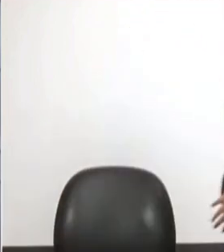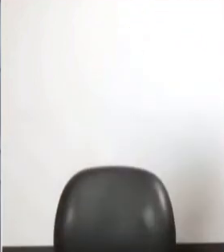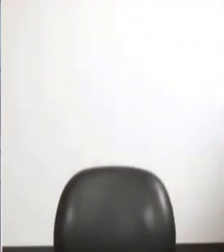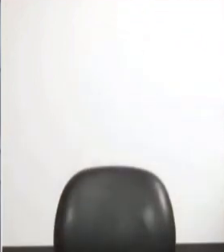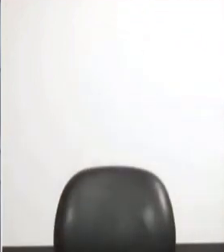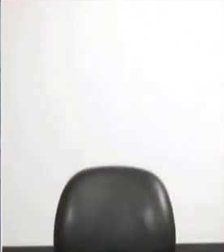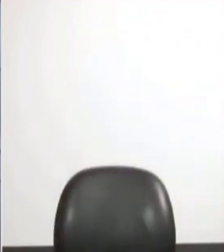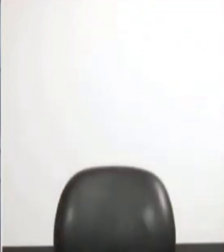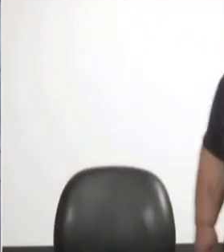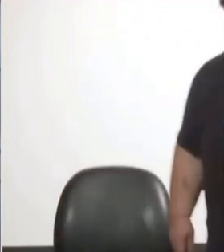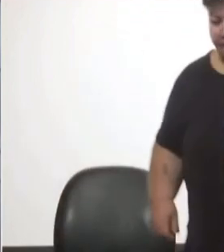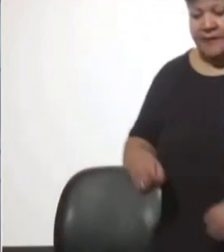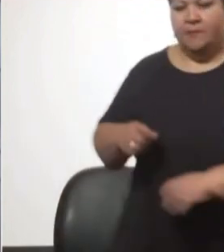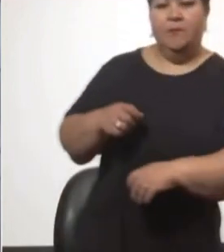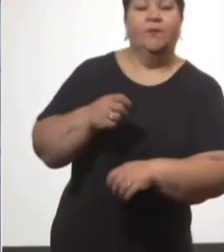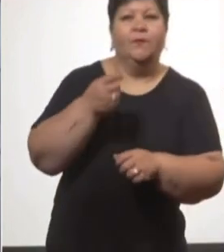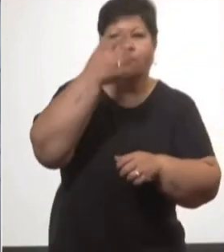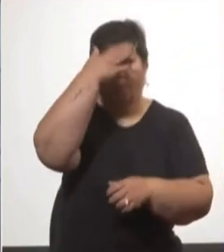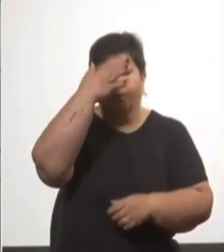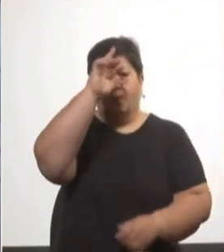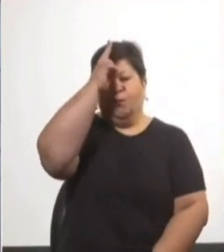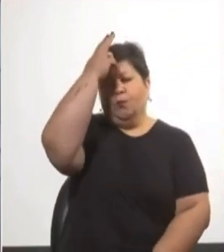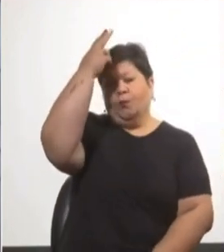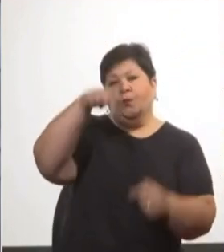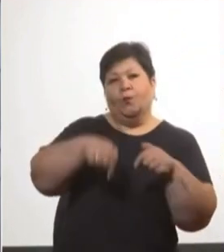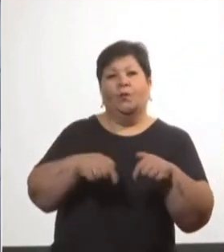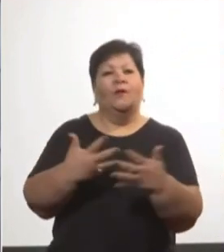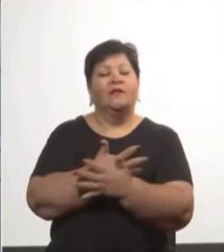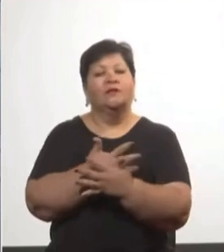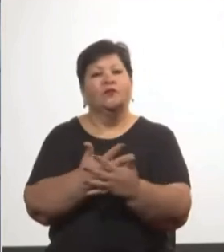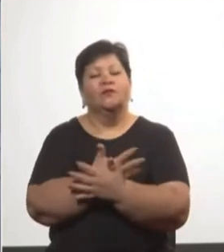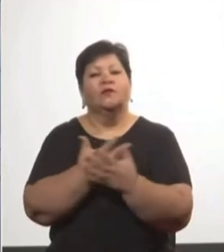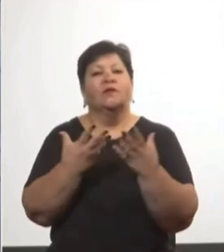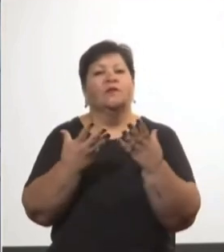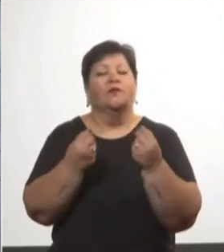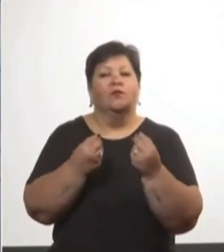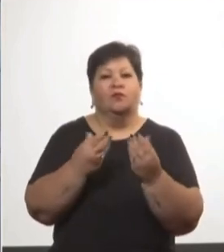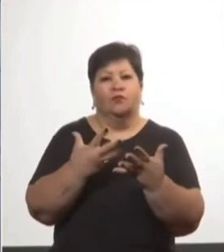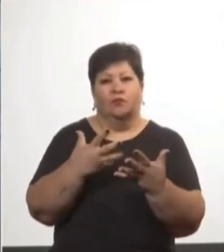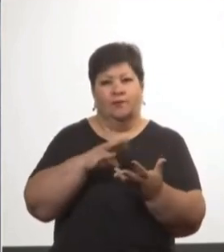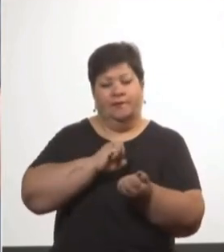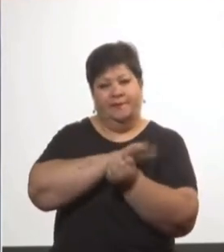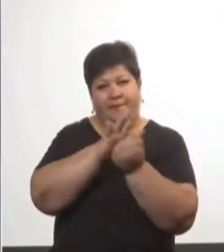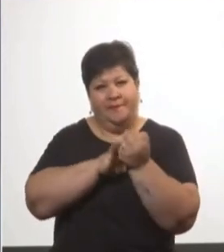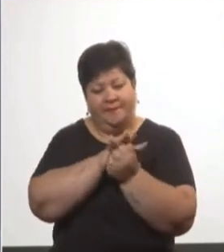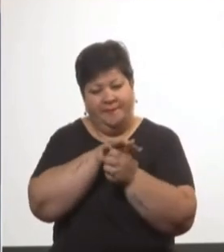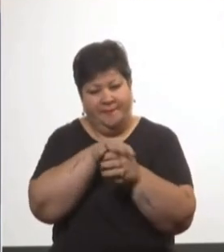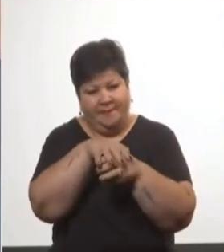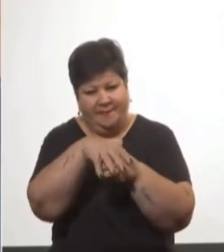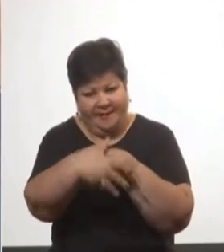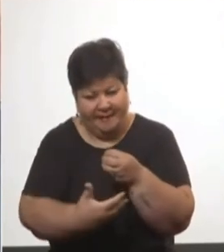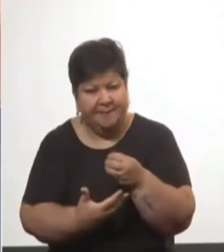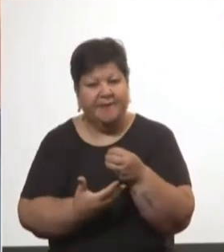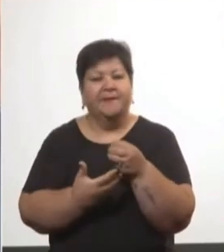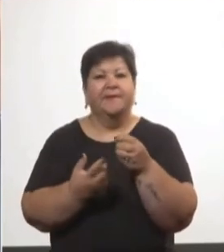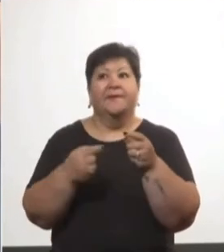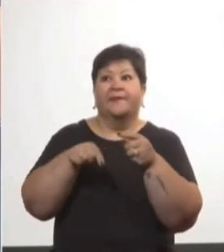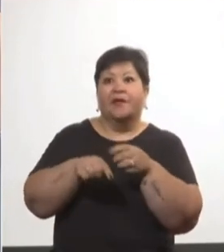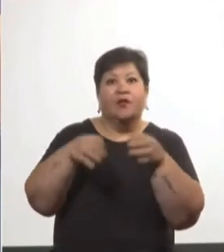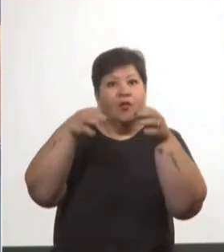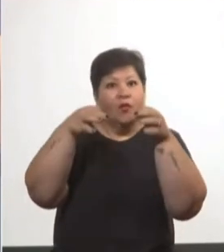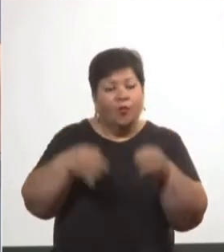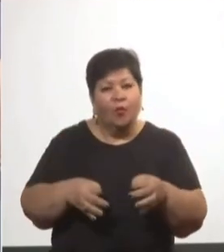este pueblo uruguayo, que sufrió sin duda muchísimo con la pandemia, pero que en ese medio de esa pandemia